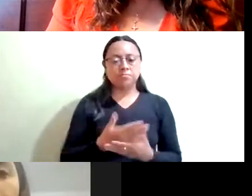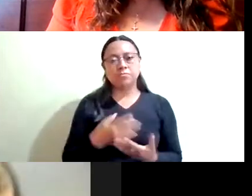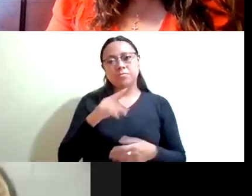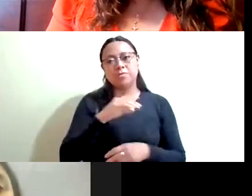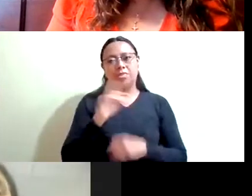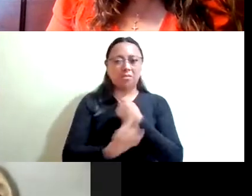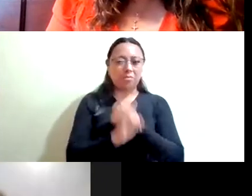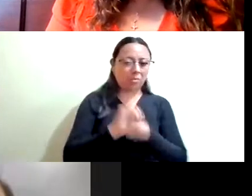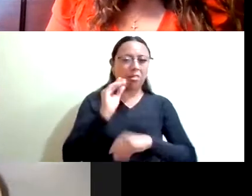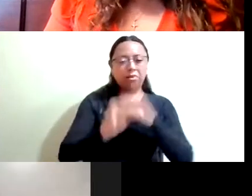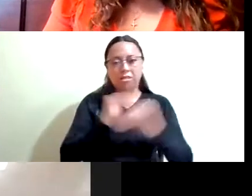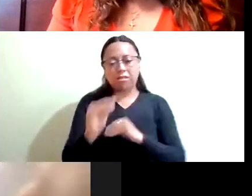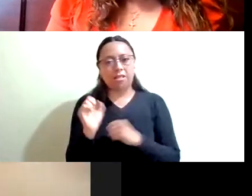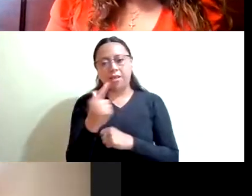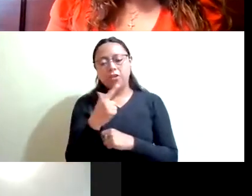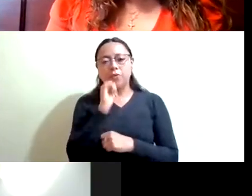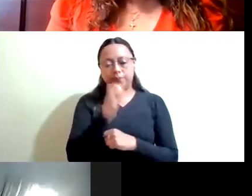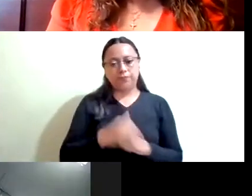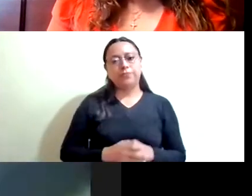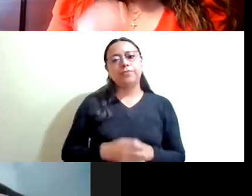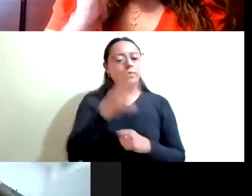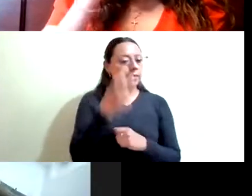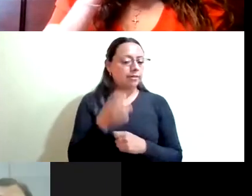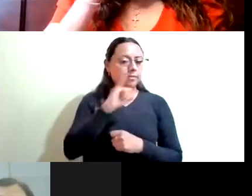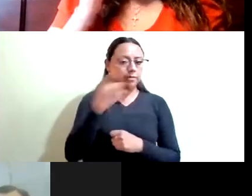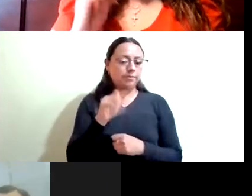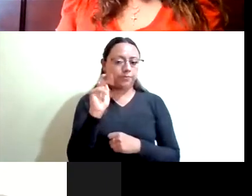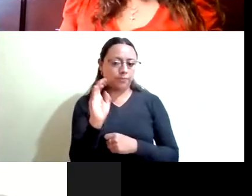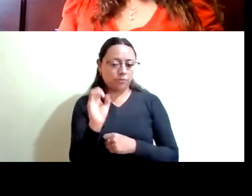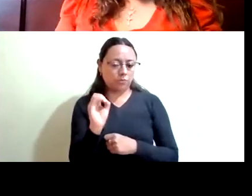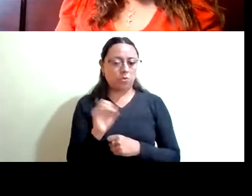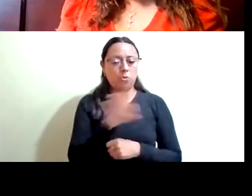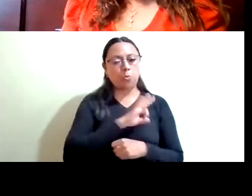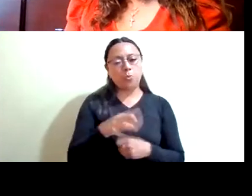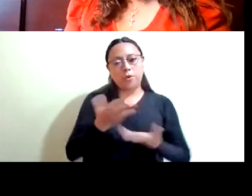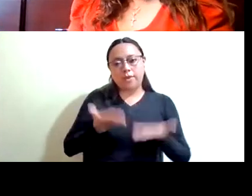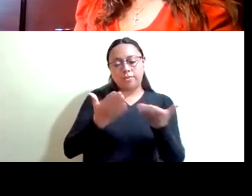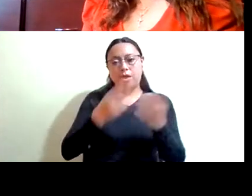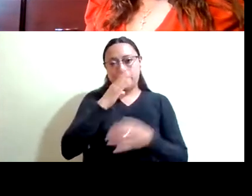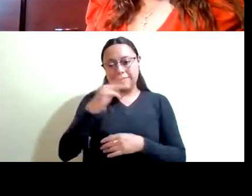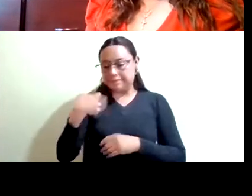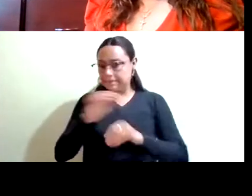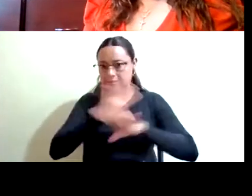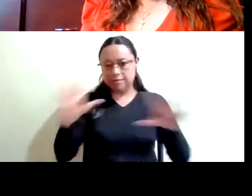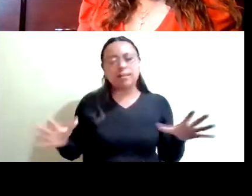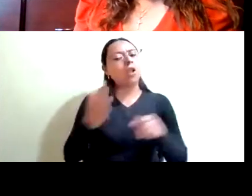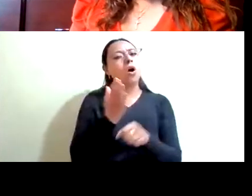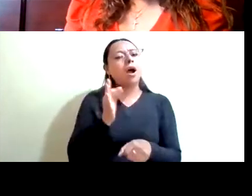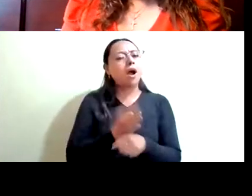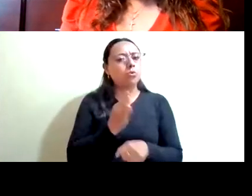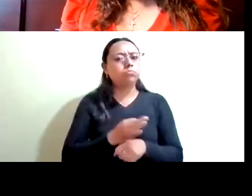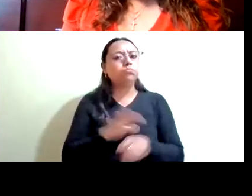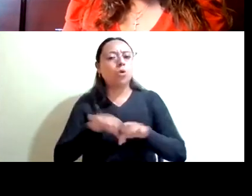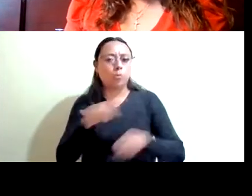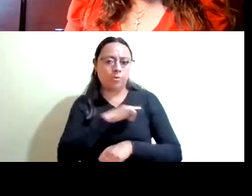sea esta Junta de Coordinación Política quien mande, digamos, un mensaje claro de cuál es el eje de ordenamiento, pues es la responsabilidad